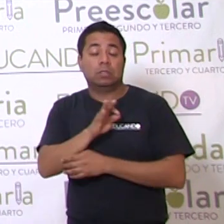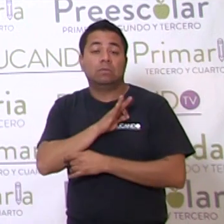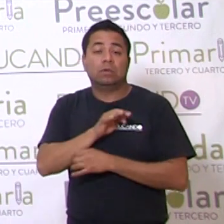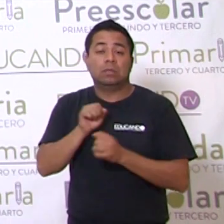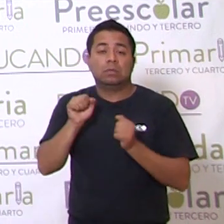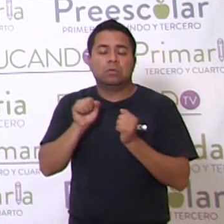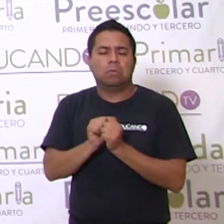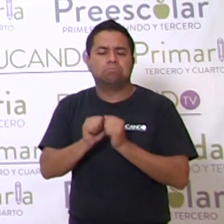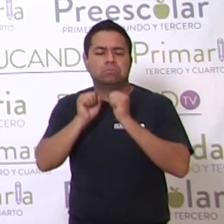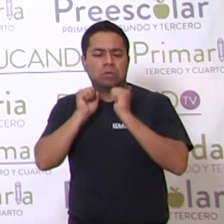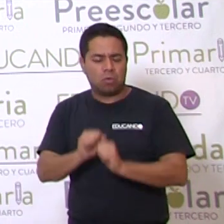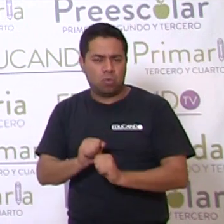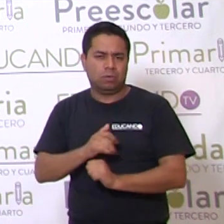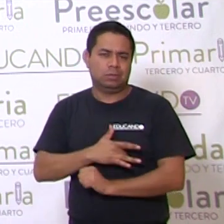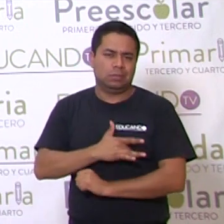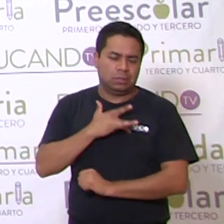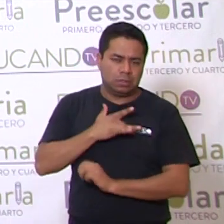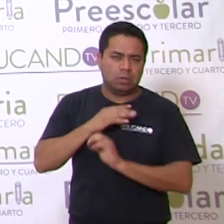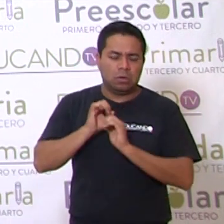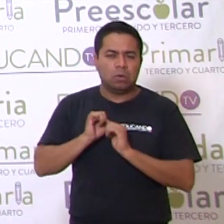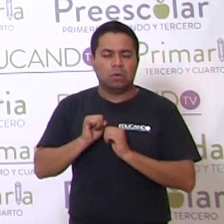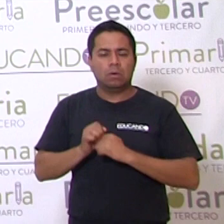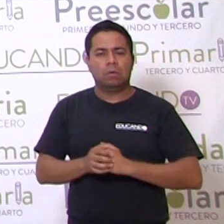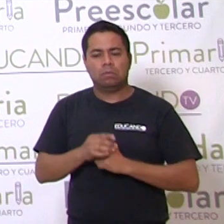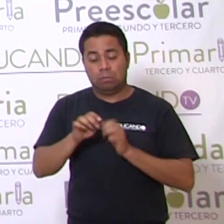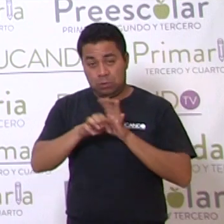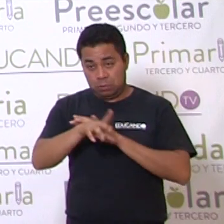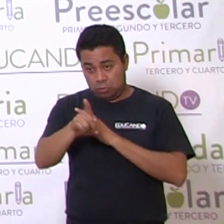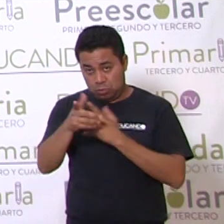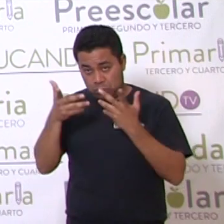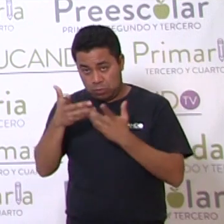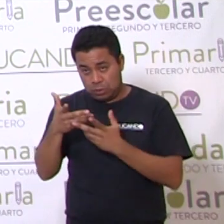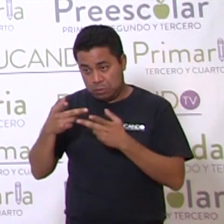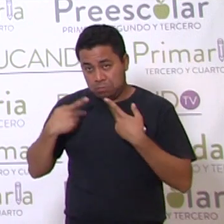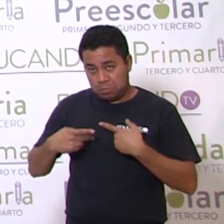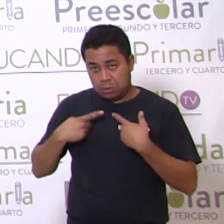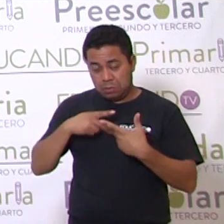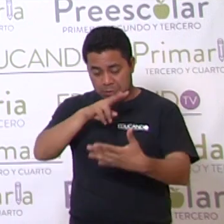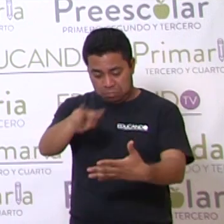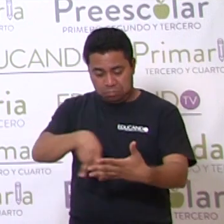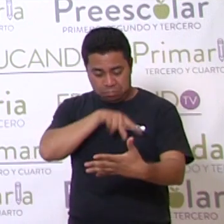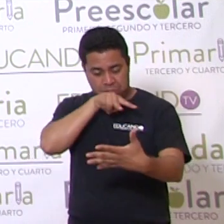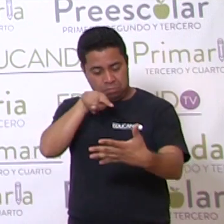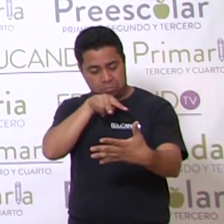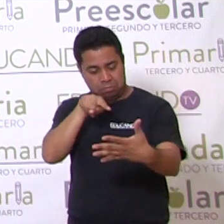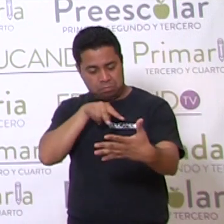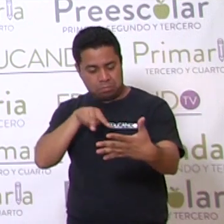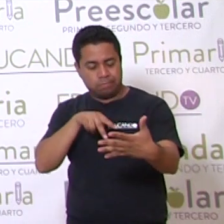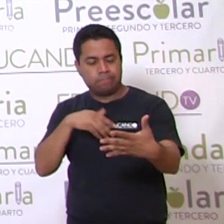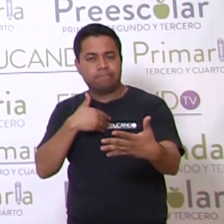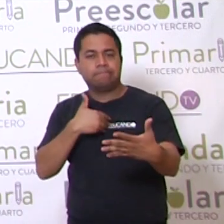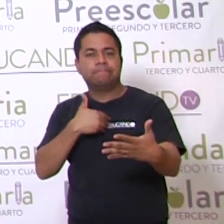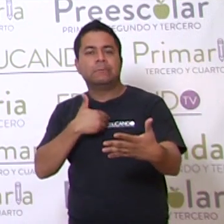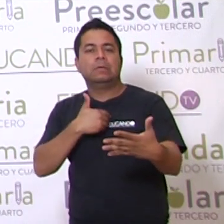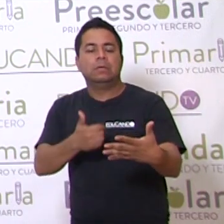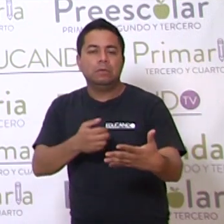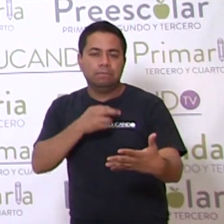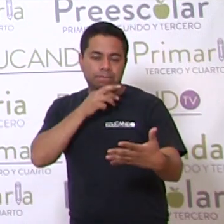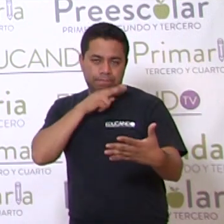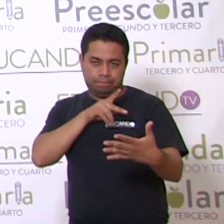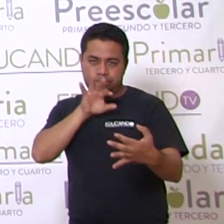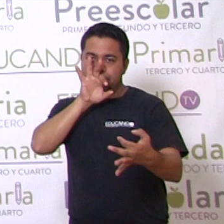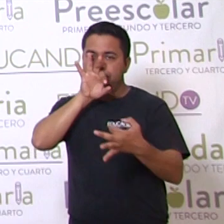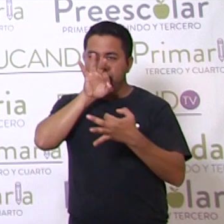más seguridad y sobre todo hacer que tu receptor de información escrita pueda tener